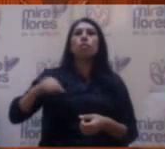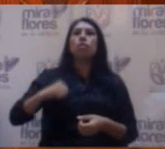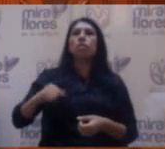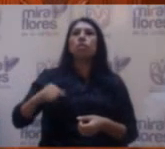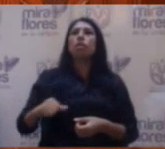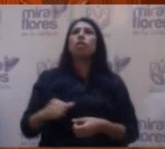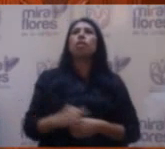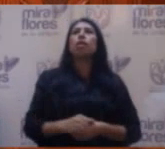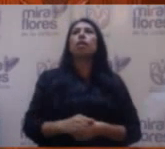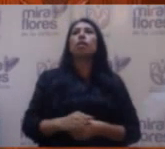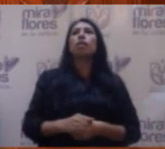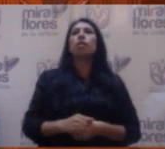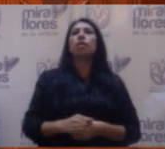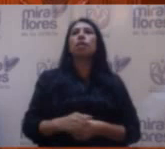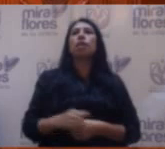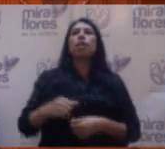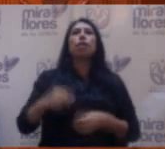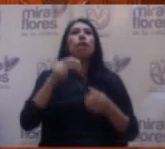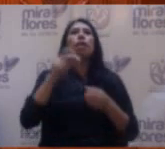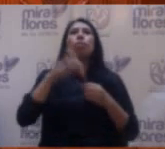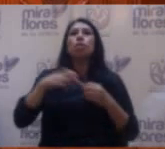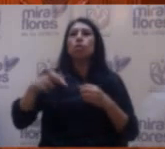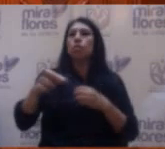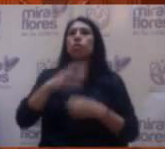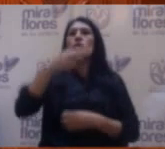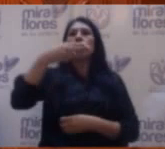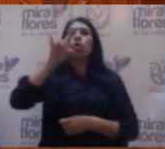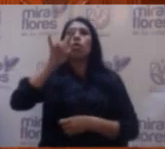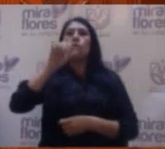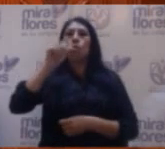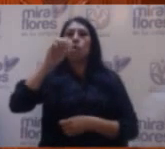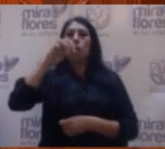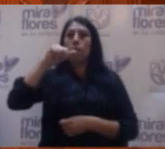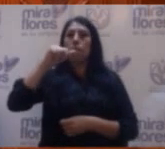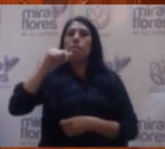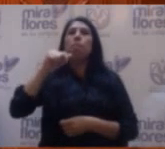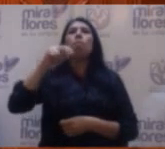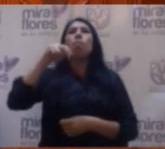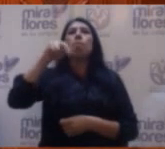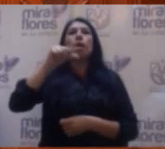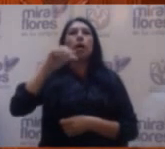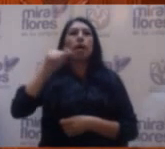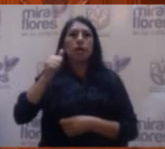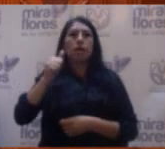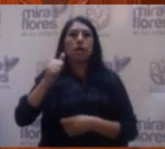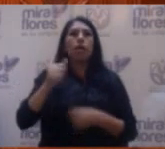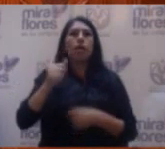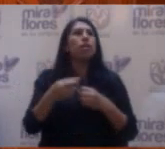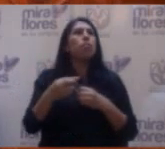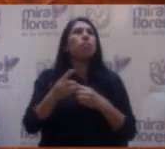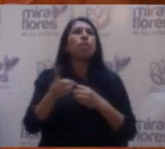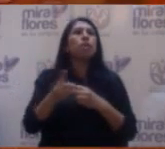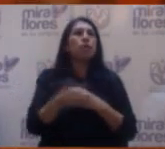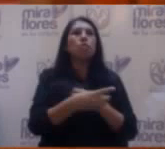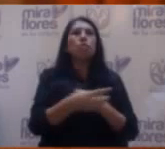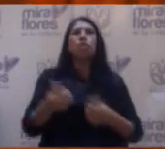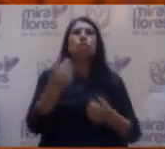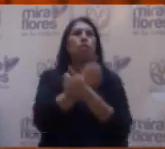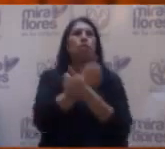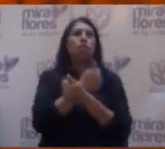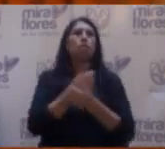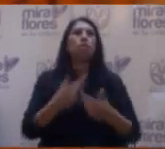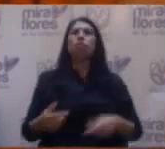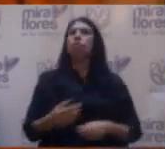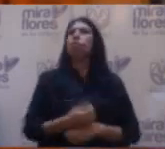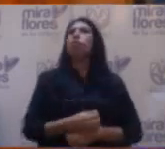de Pilla de la provincia de Huamanga, departamento de Ayacucho. Al debate. No sé si hay algún miembro del